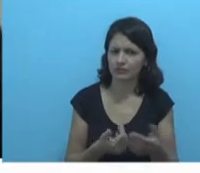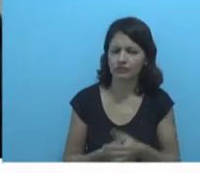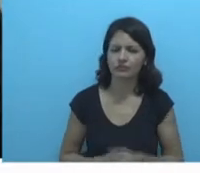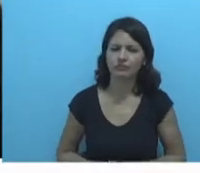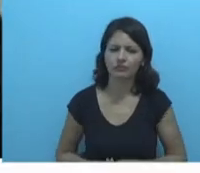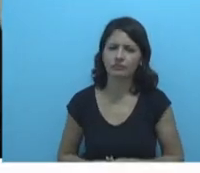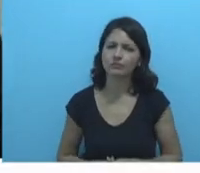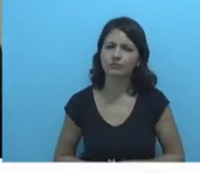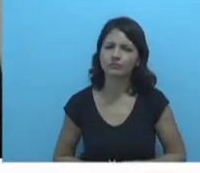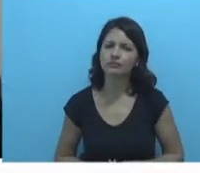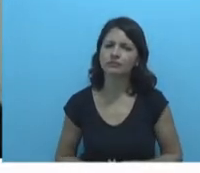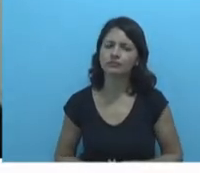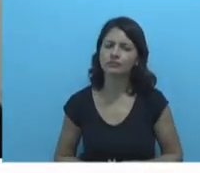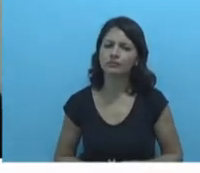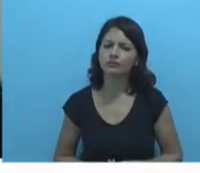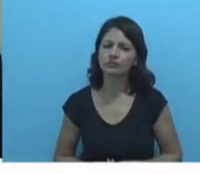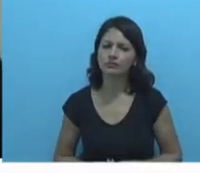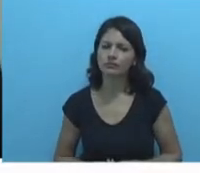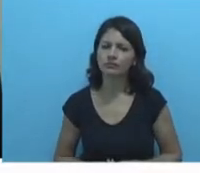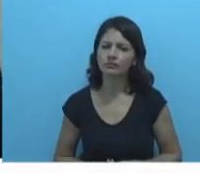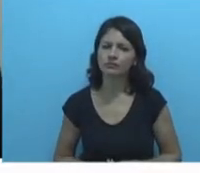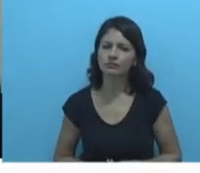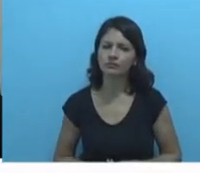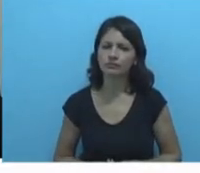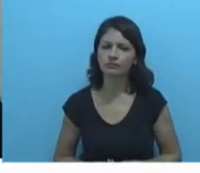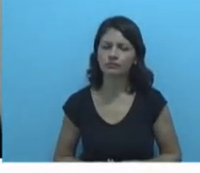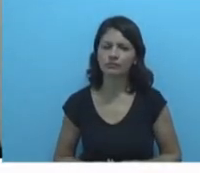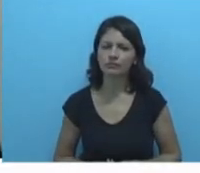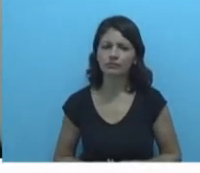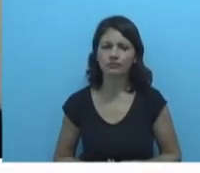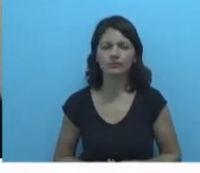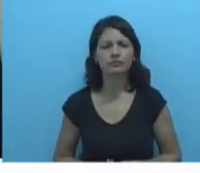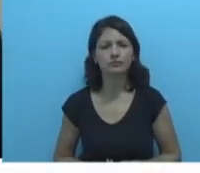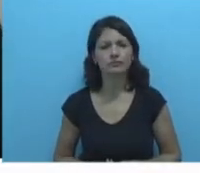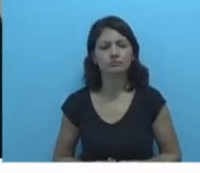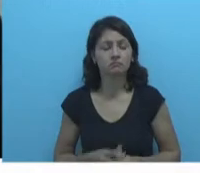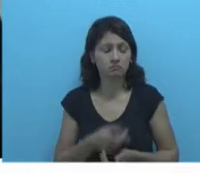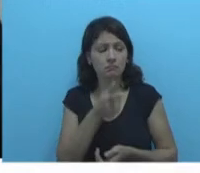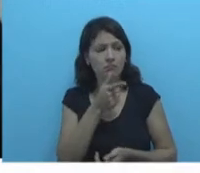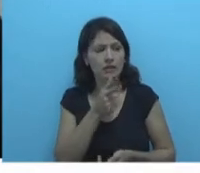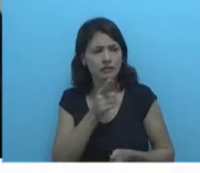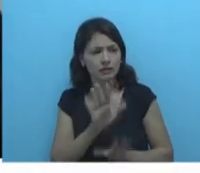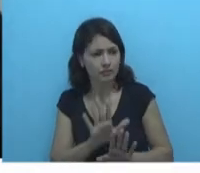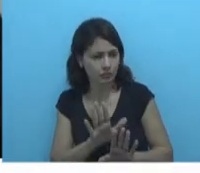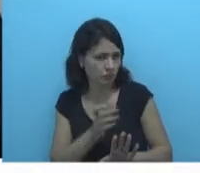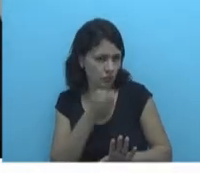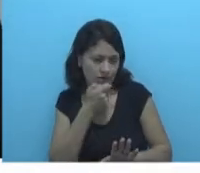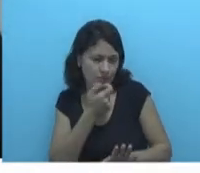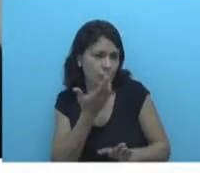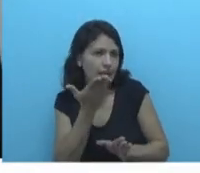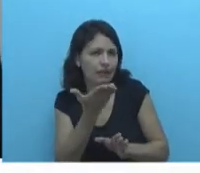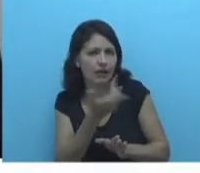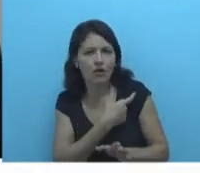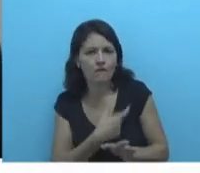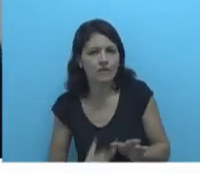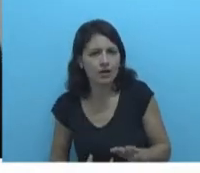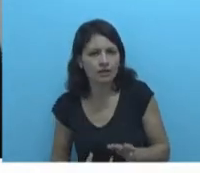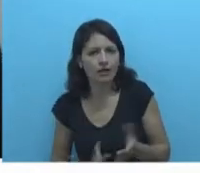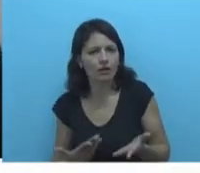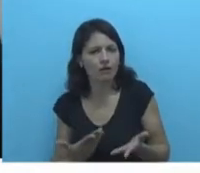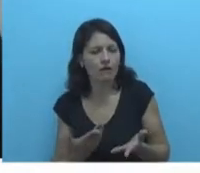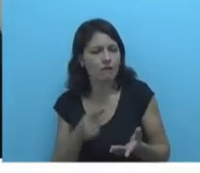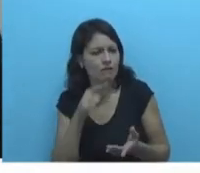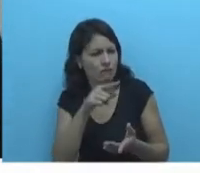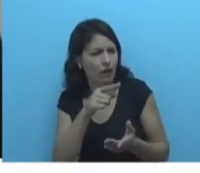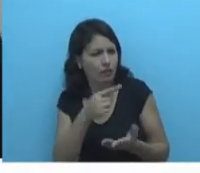Incluso me parece razonable la idea de que se le pida al gobernador una acción